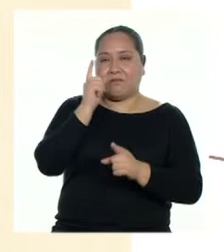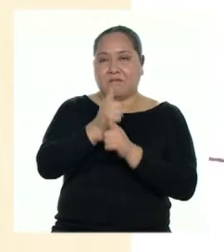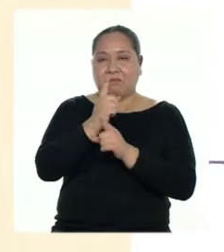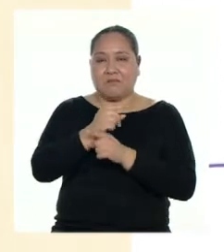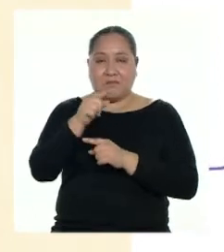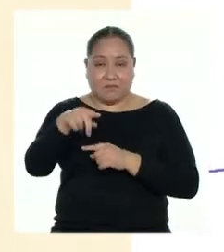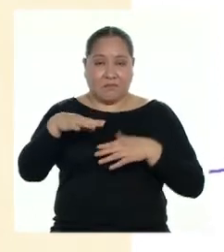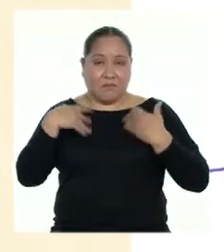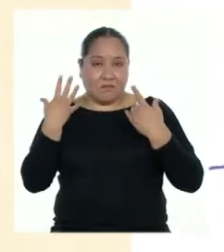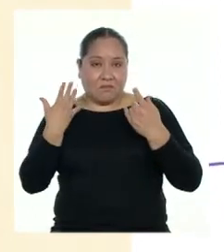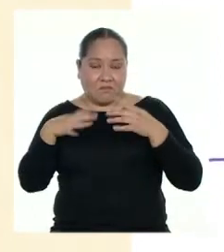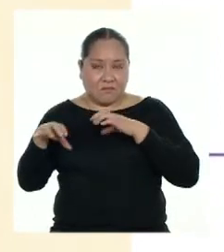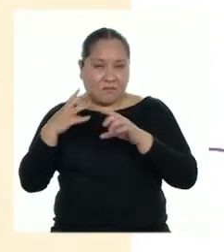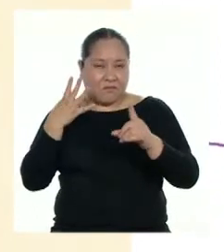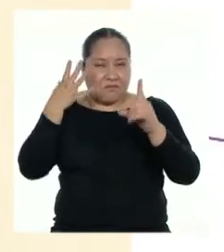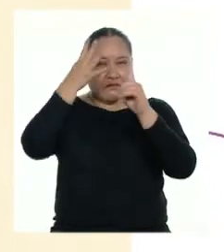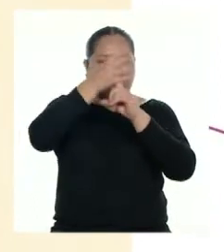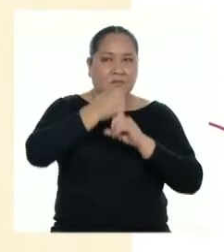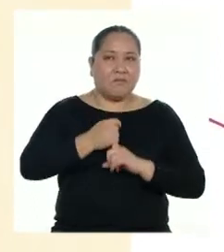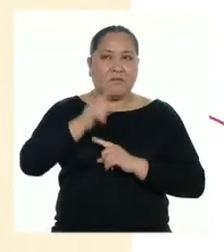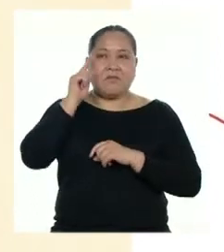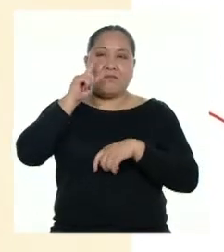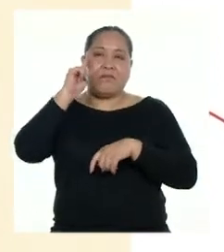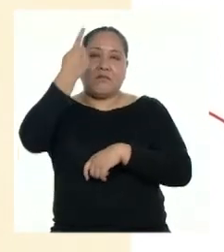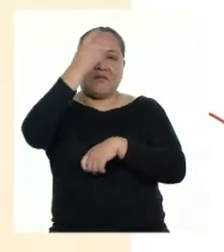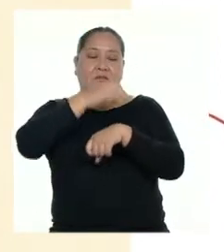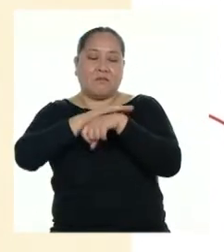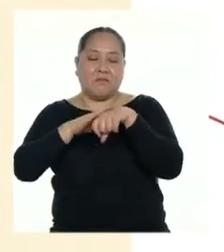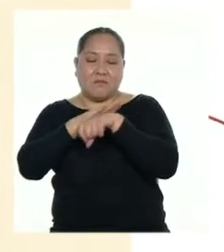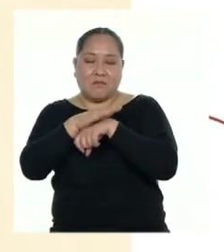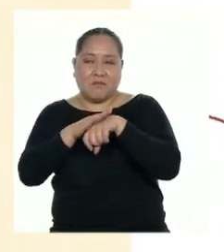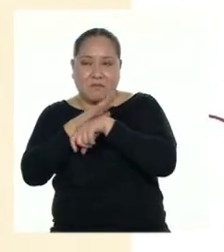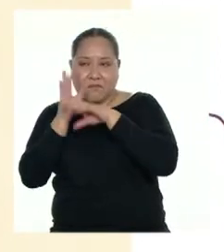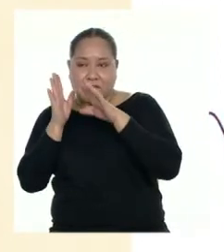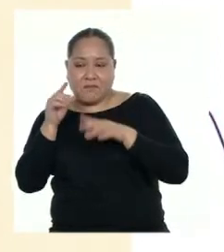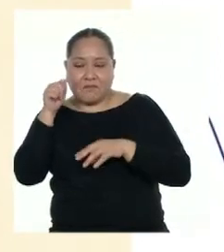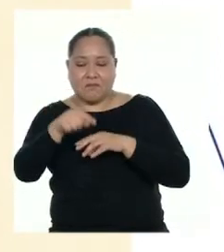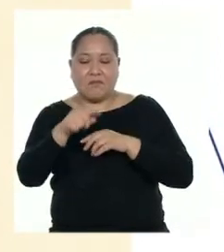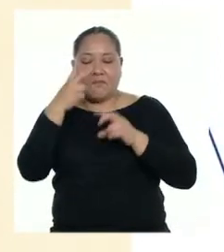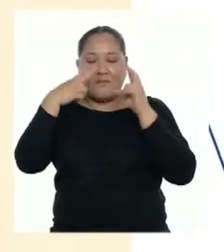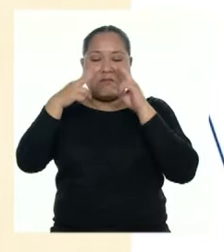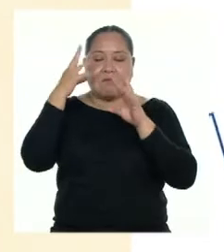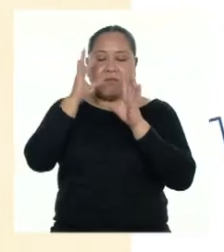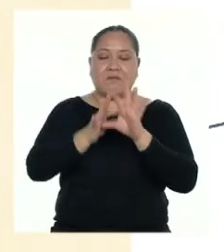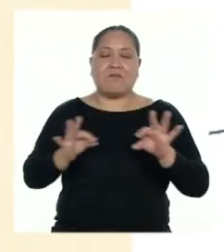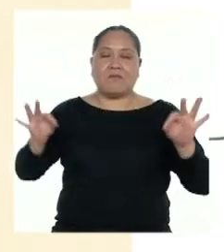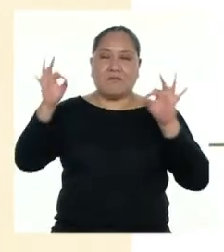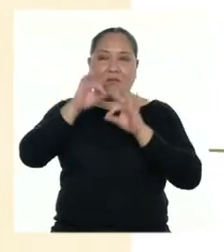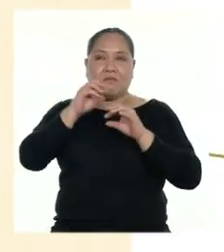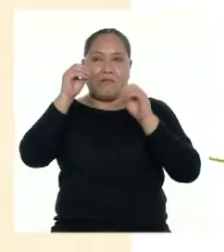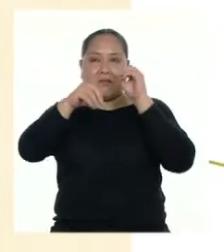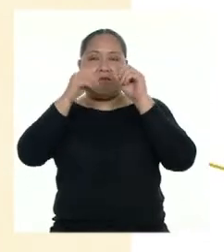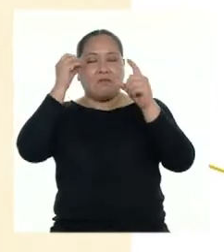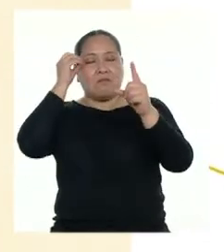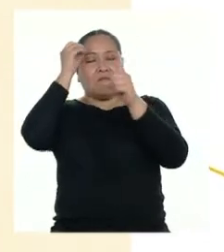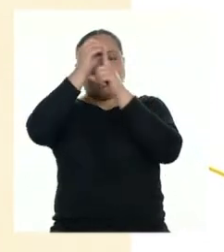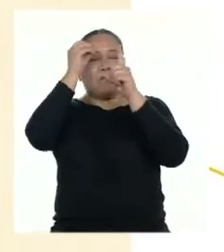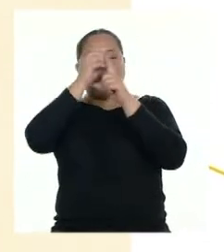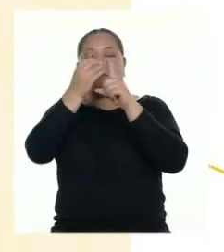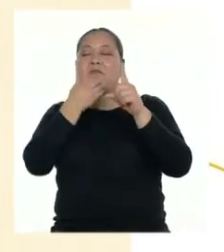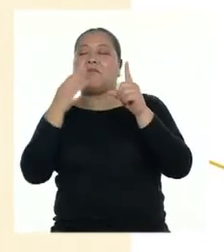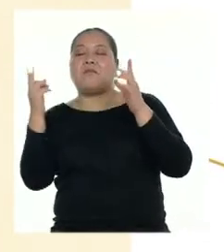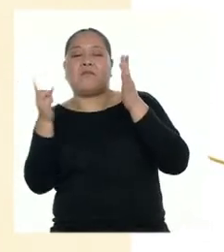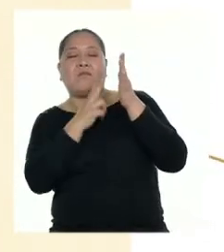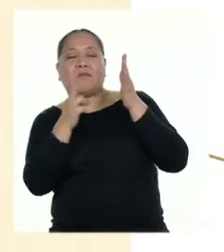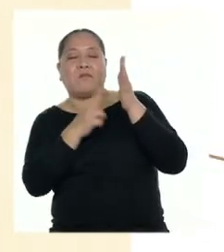a cabo, nuestro primer paso fue la planificación. Ahí identificamos la importancia de establecer un propósito, el destinatario,